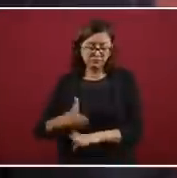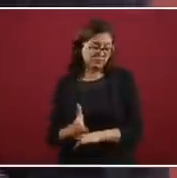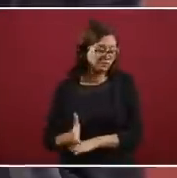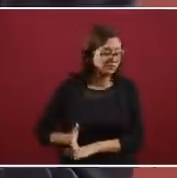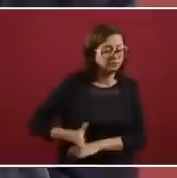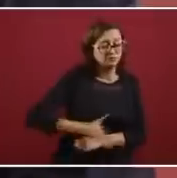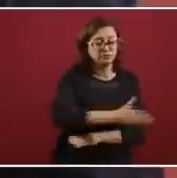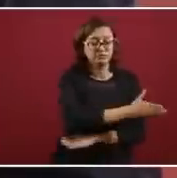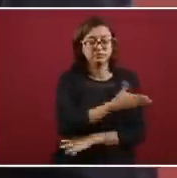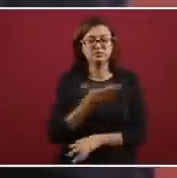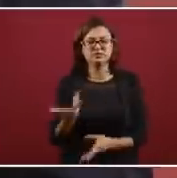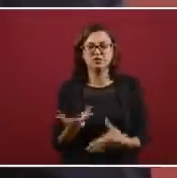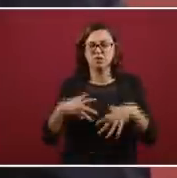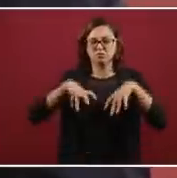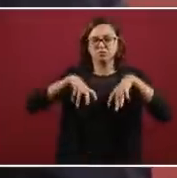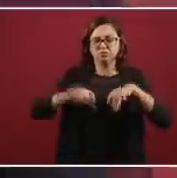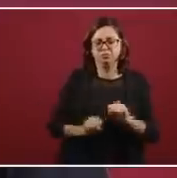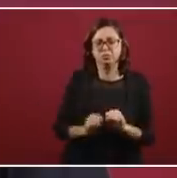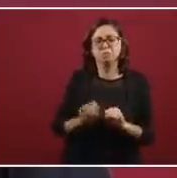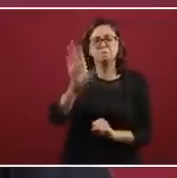estaba secuestrado,